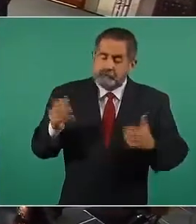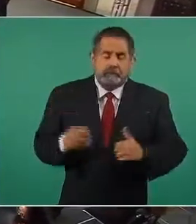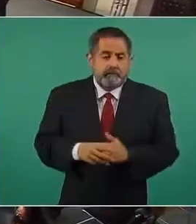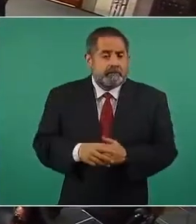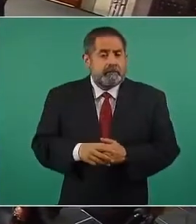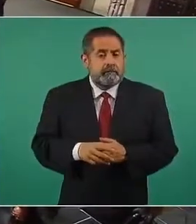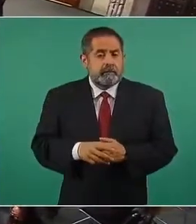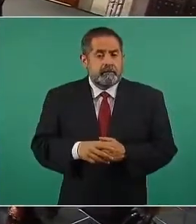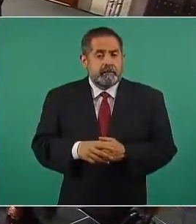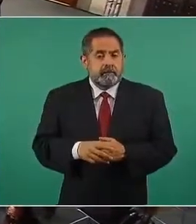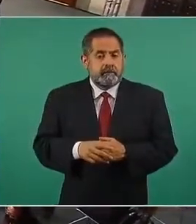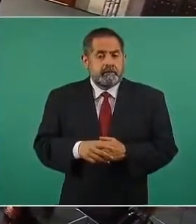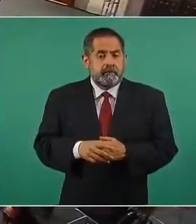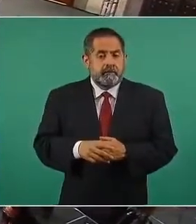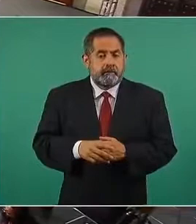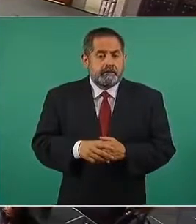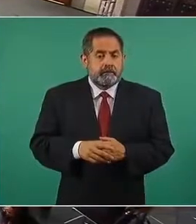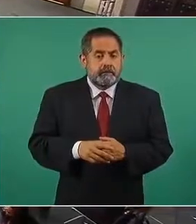en